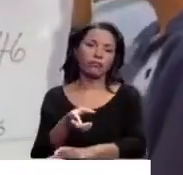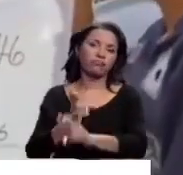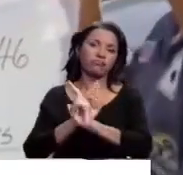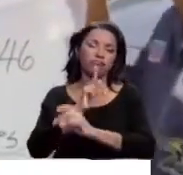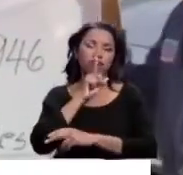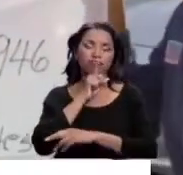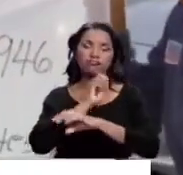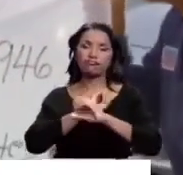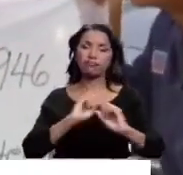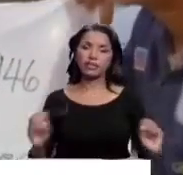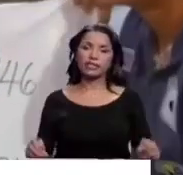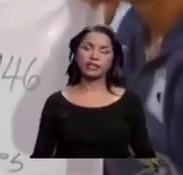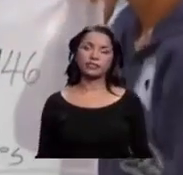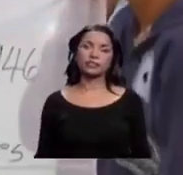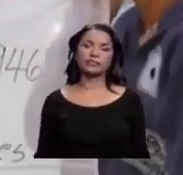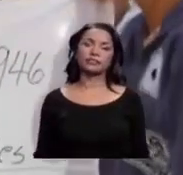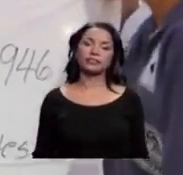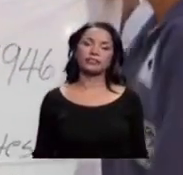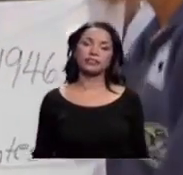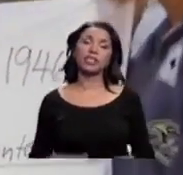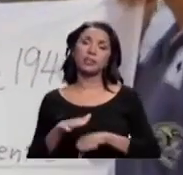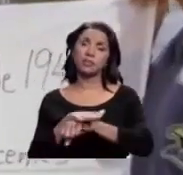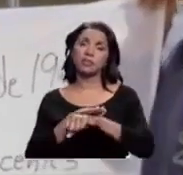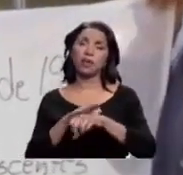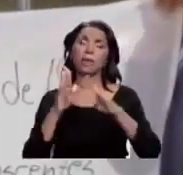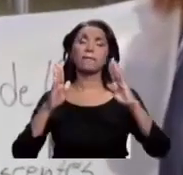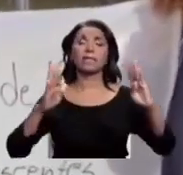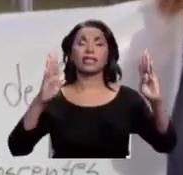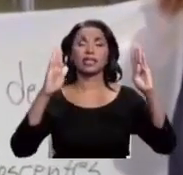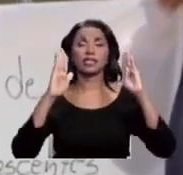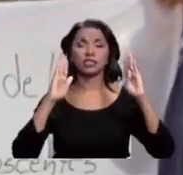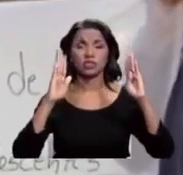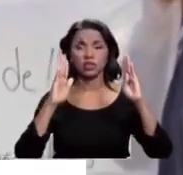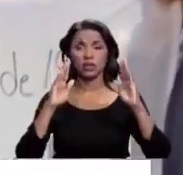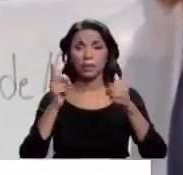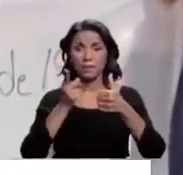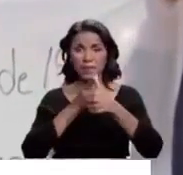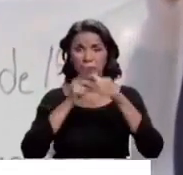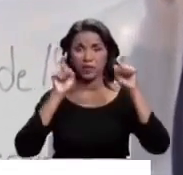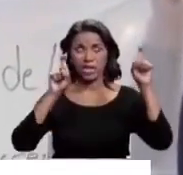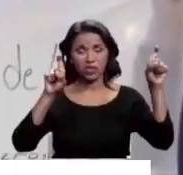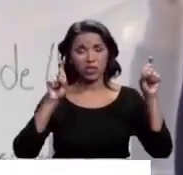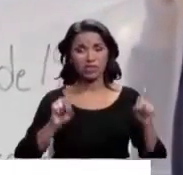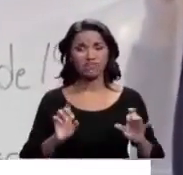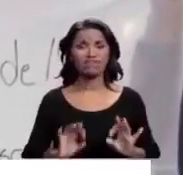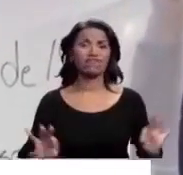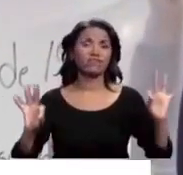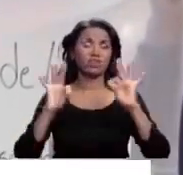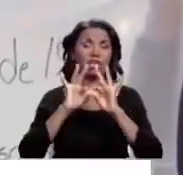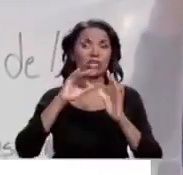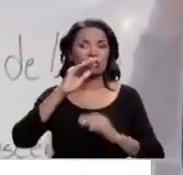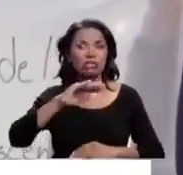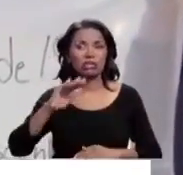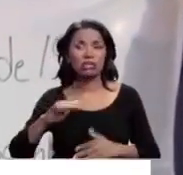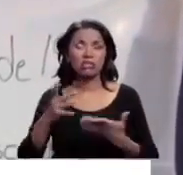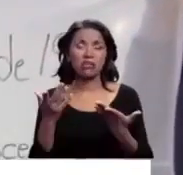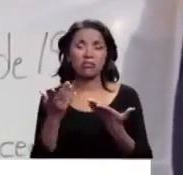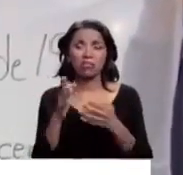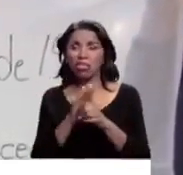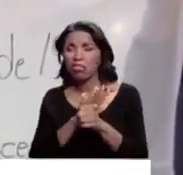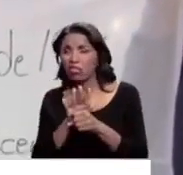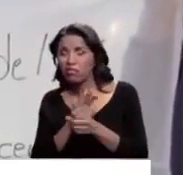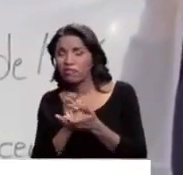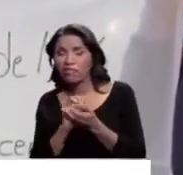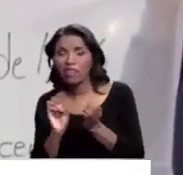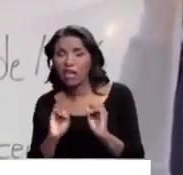respuesta bueno el llamado que le hacemos Es que presten atención la educación es primero entonces nuestros niños están recibiendo pues que se pongan